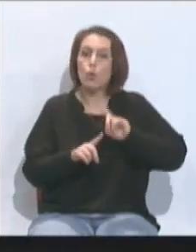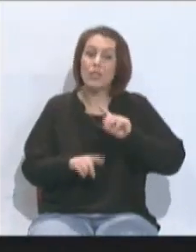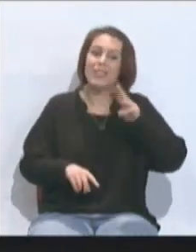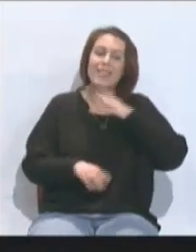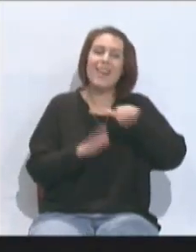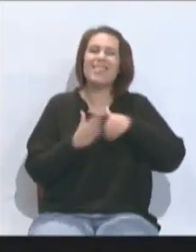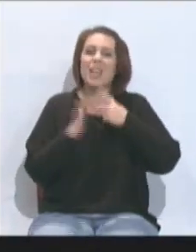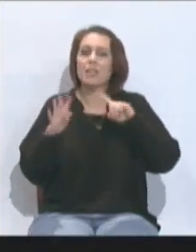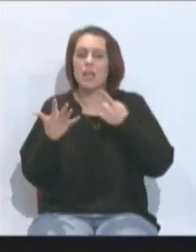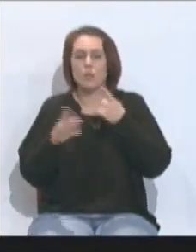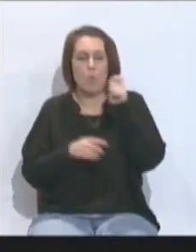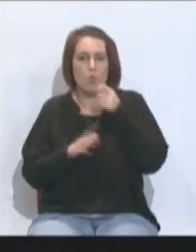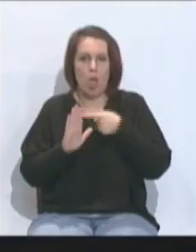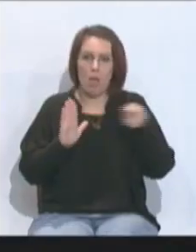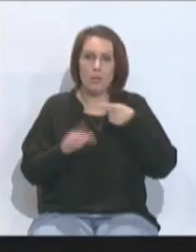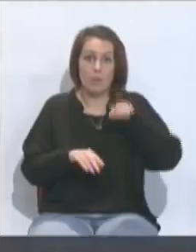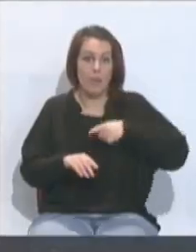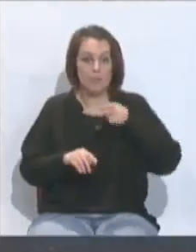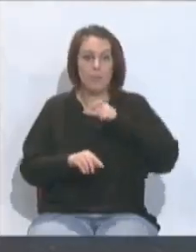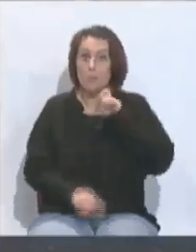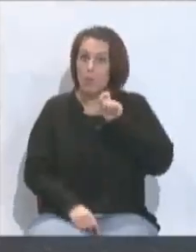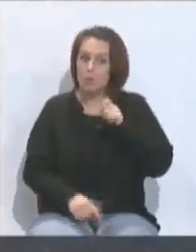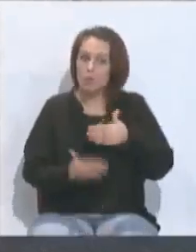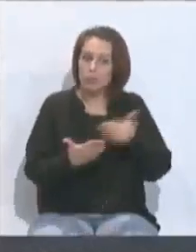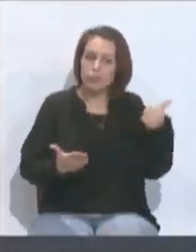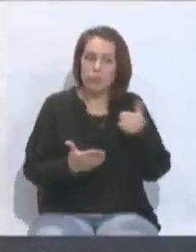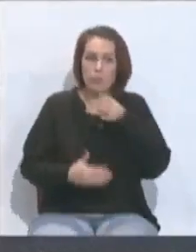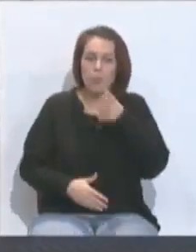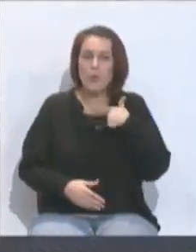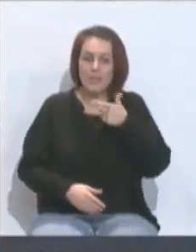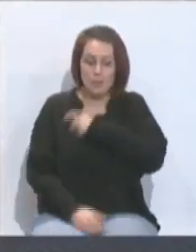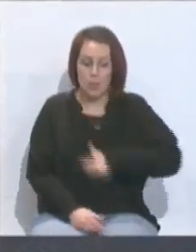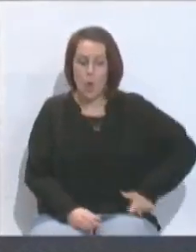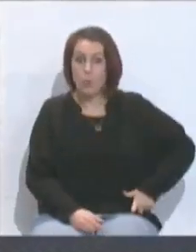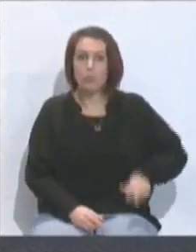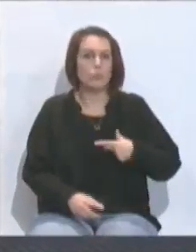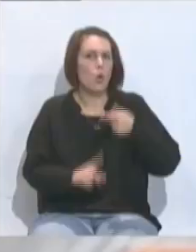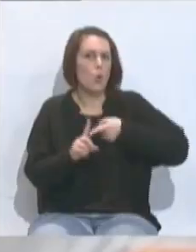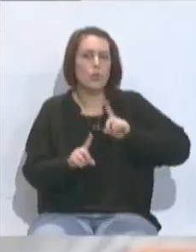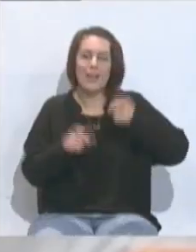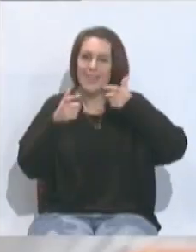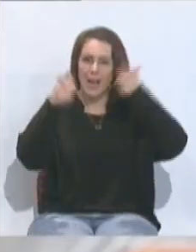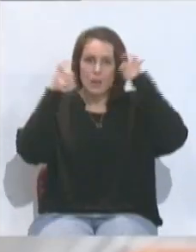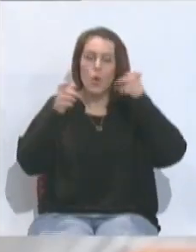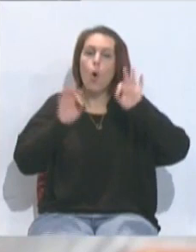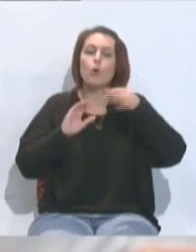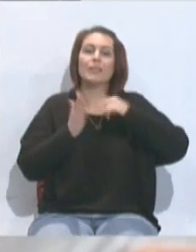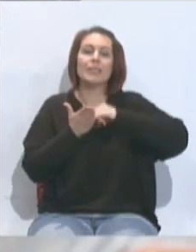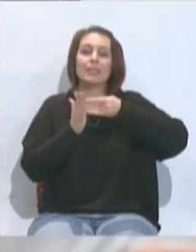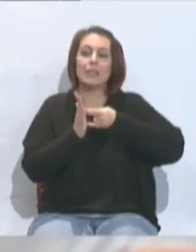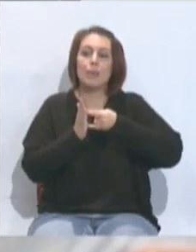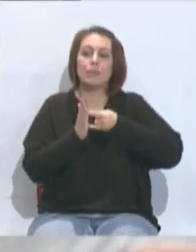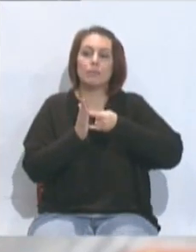6 puntos. También aumenta el número de puntos a detraer por no usar el cinturón de seguridad, el casco o los sistemas de